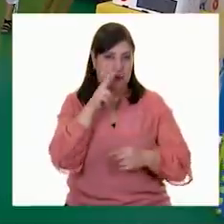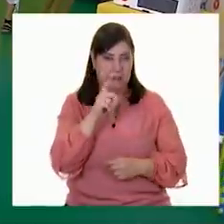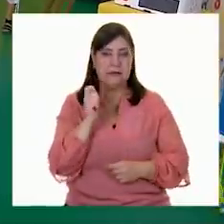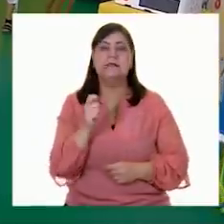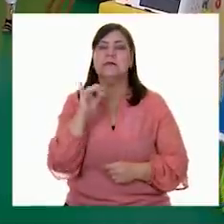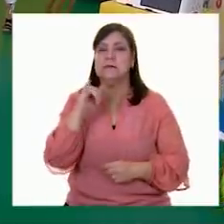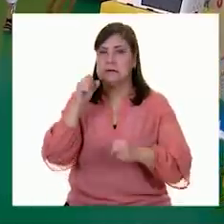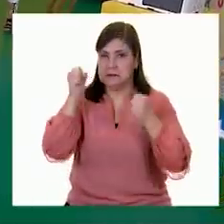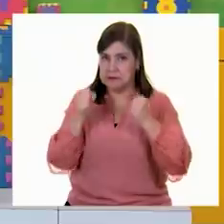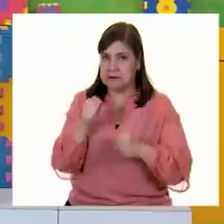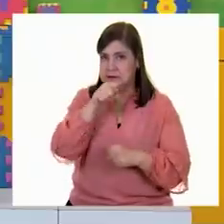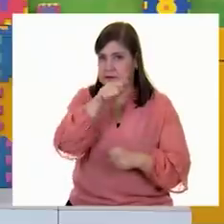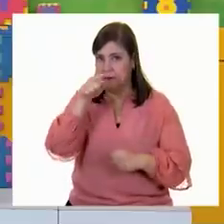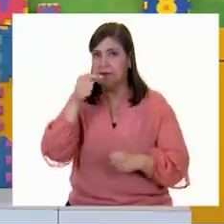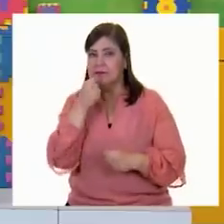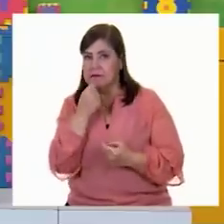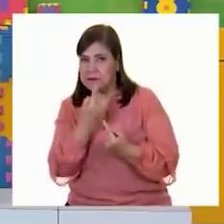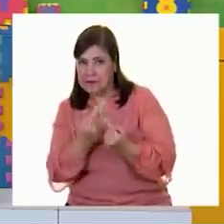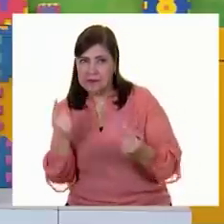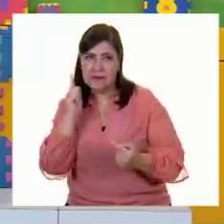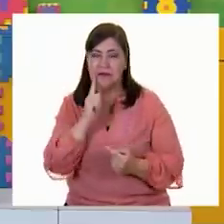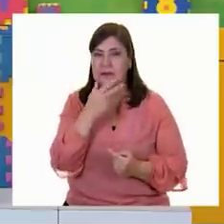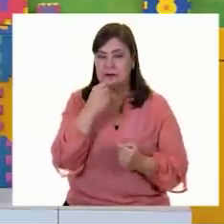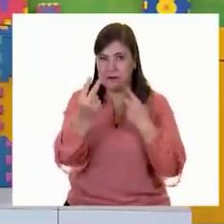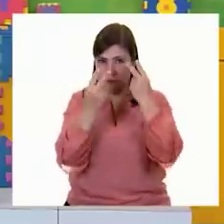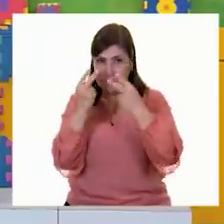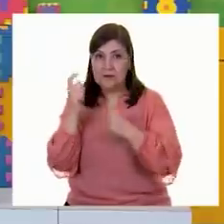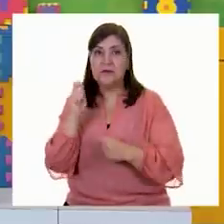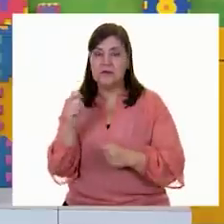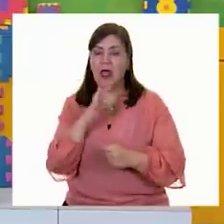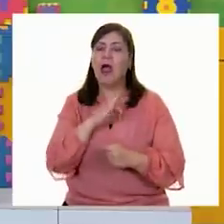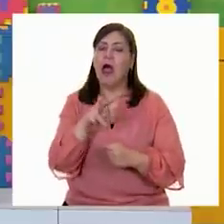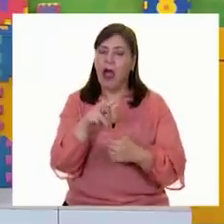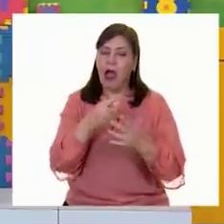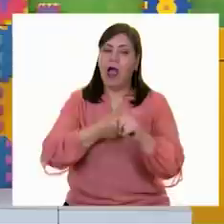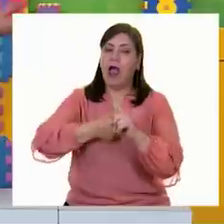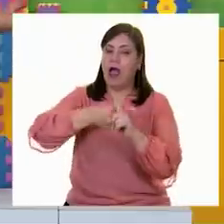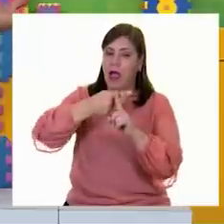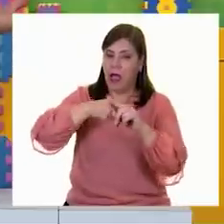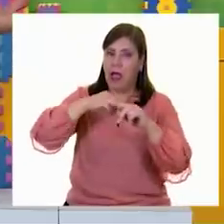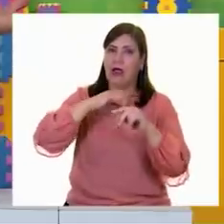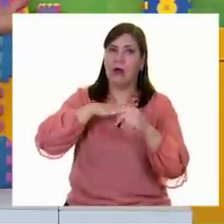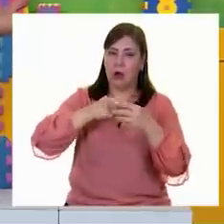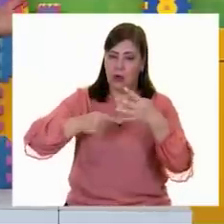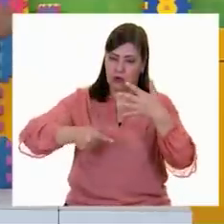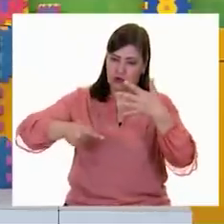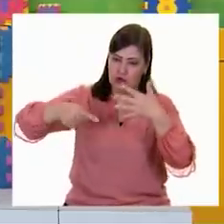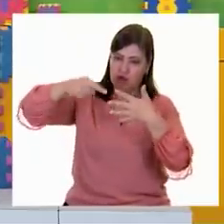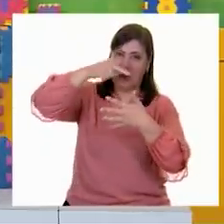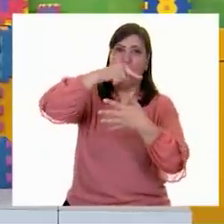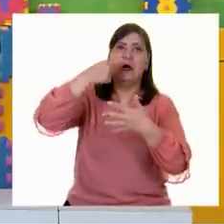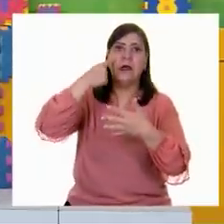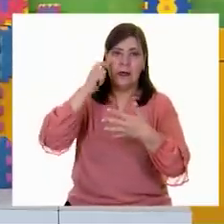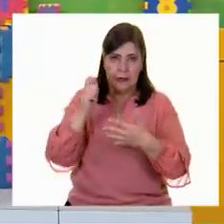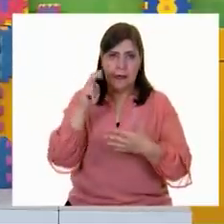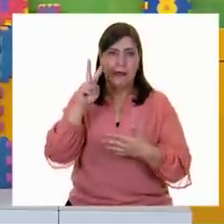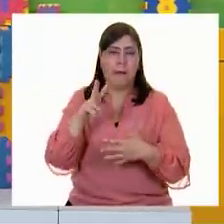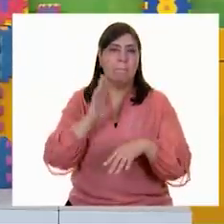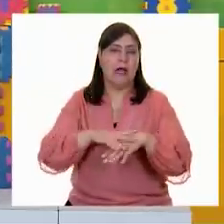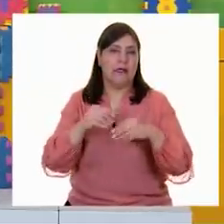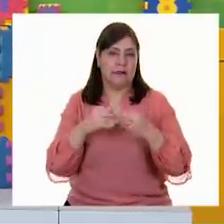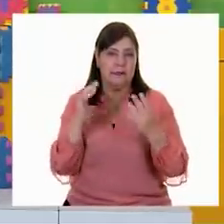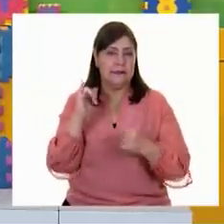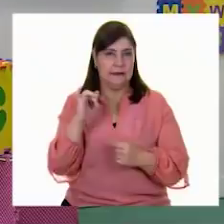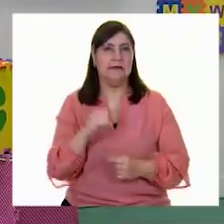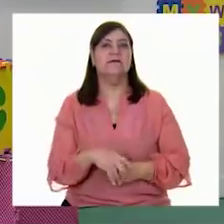que también las niñas y los niños que acaban de ver el emocionómetro les quedó también muy claro, ¿o no? ¡Sí! ¡Perfecto! Oigan, ¿qué